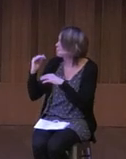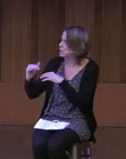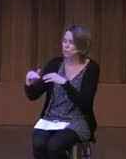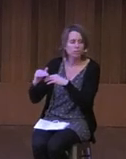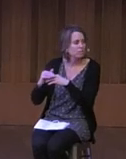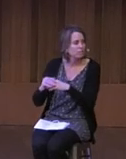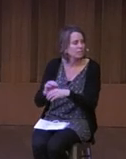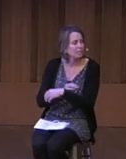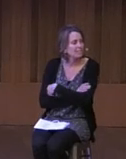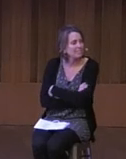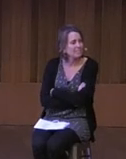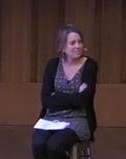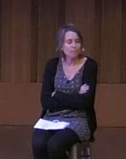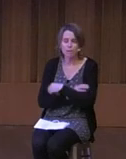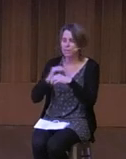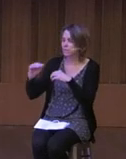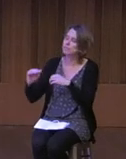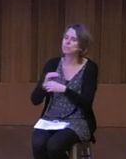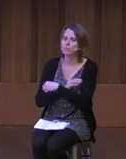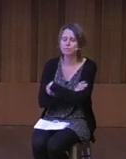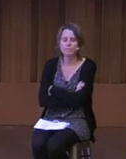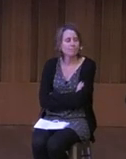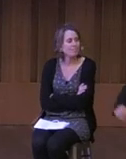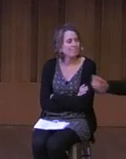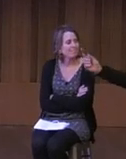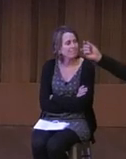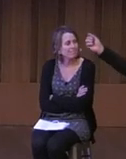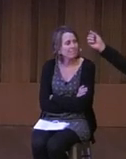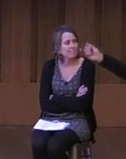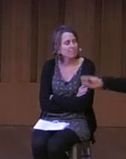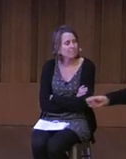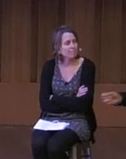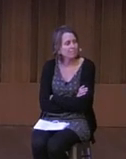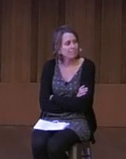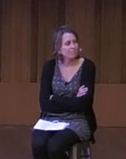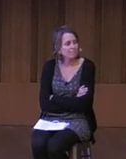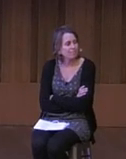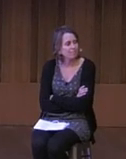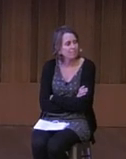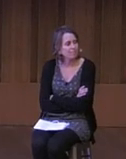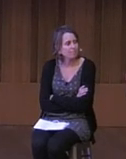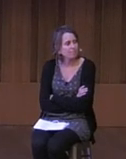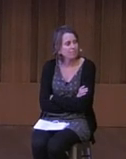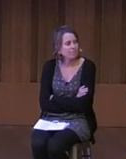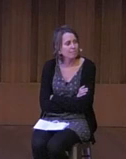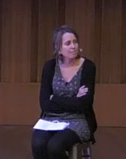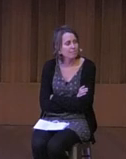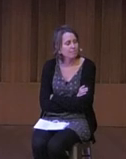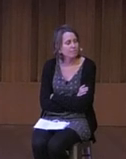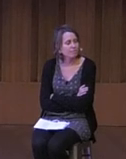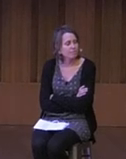Ya, va canviant, esto, no, lo que pasa es que va canviant, exacto. Va canviant. Vuelve, esta seqüència de secciones que se veían en un momento explican